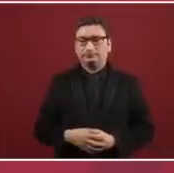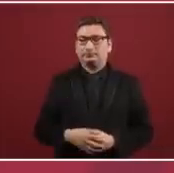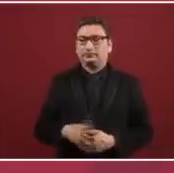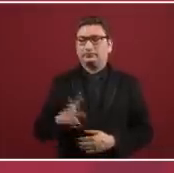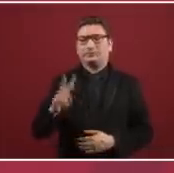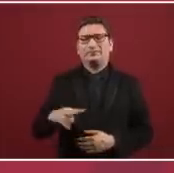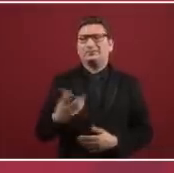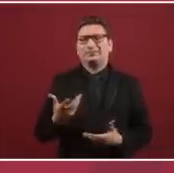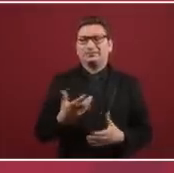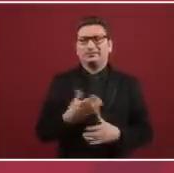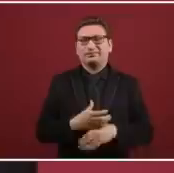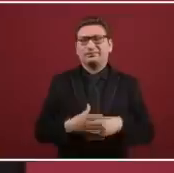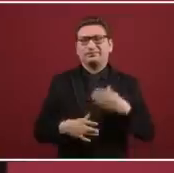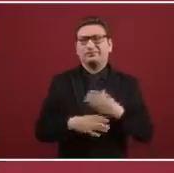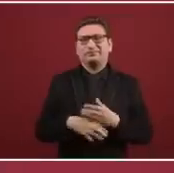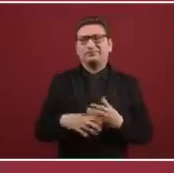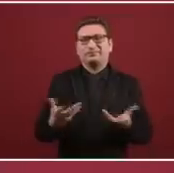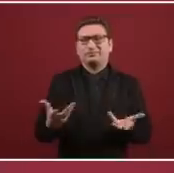son cosas que